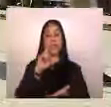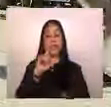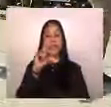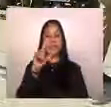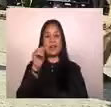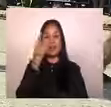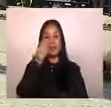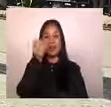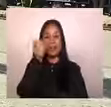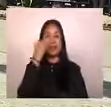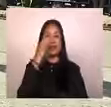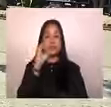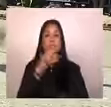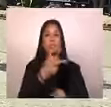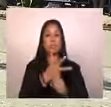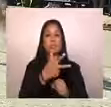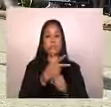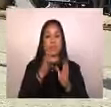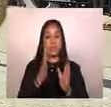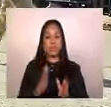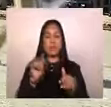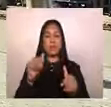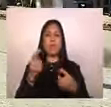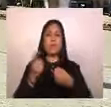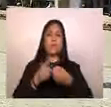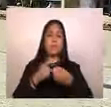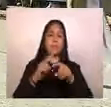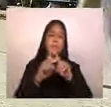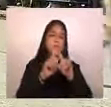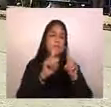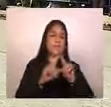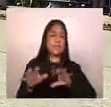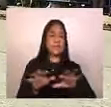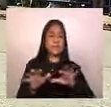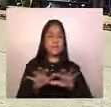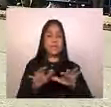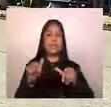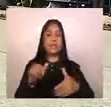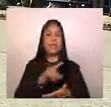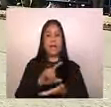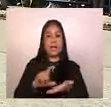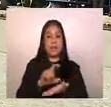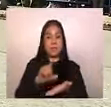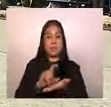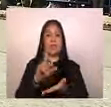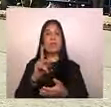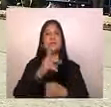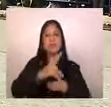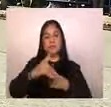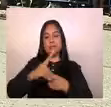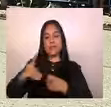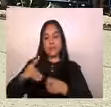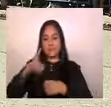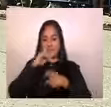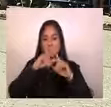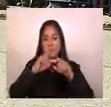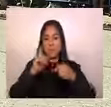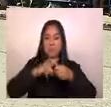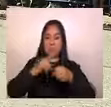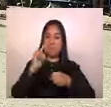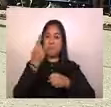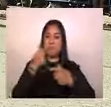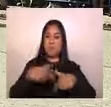clásico guatemalteco. Ha participado en múltiples eventos a nivel de la capital y departamental,